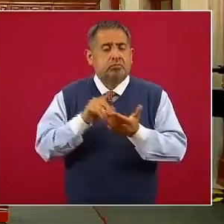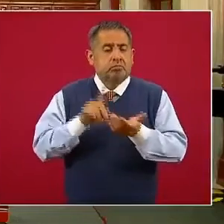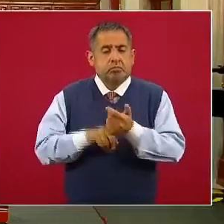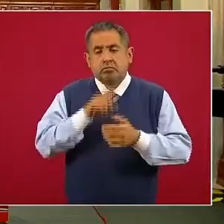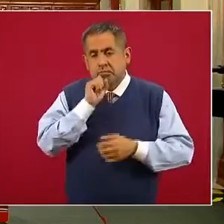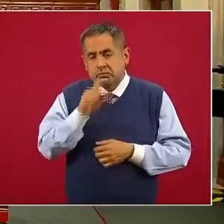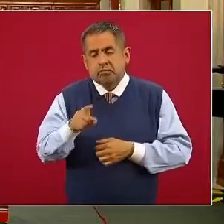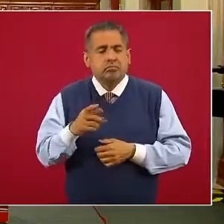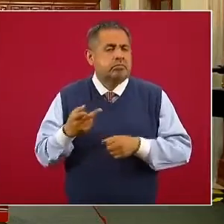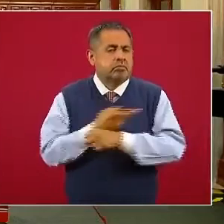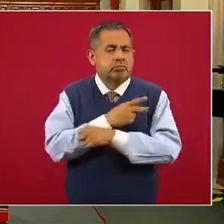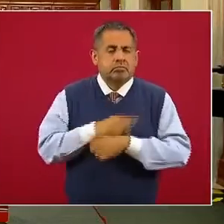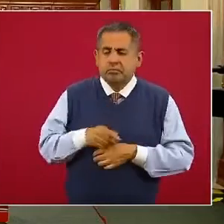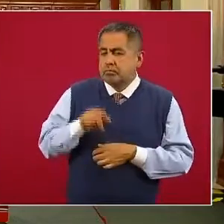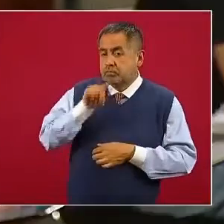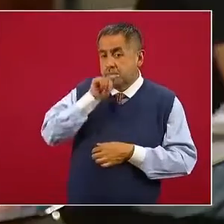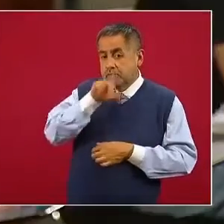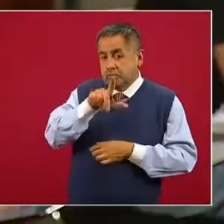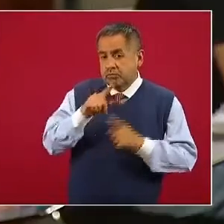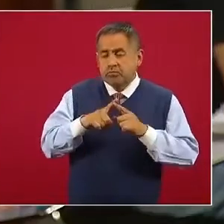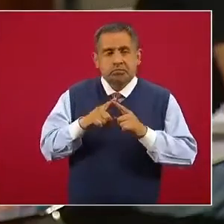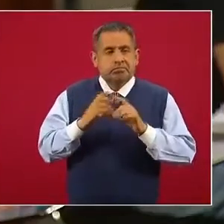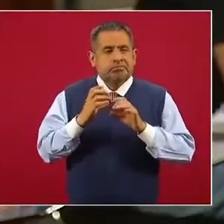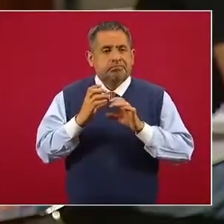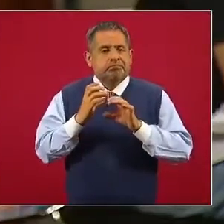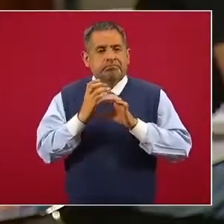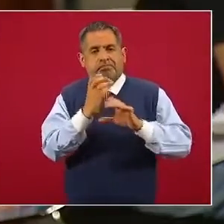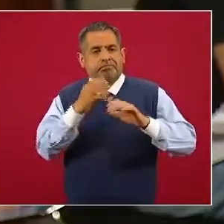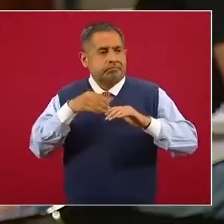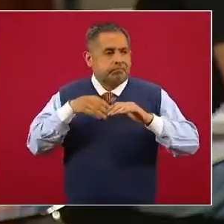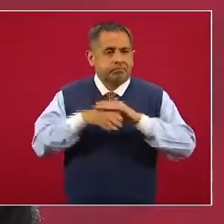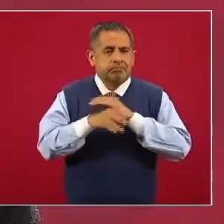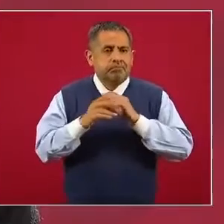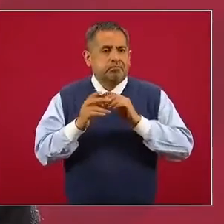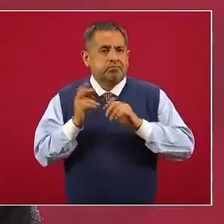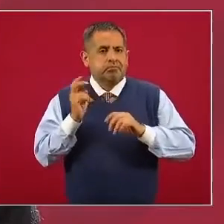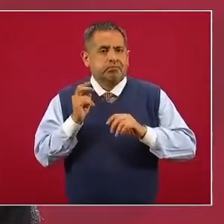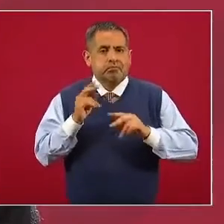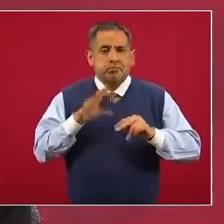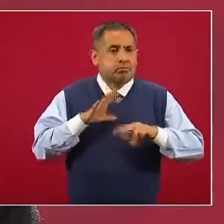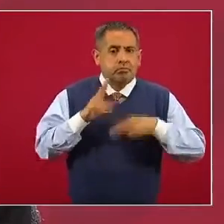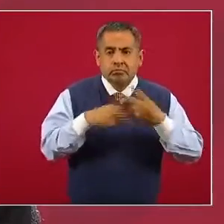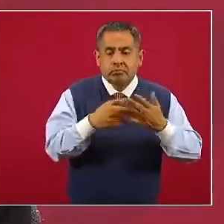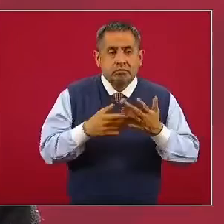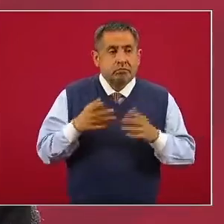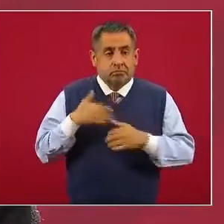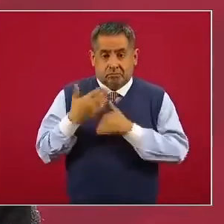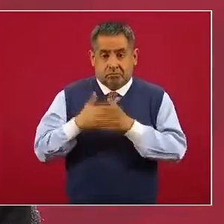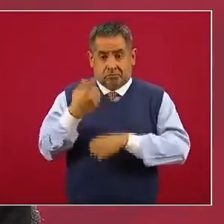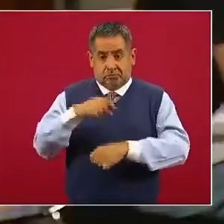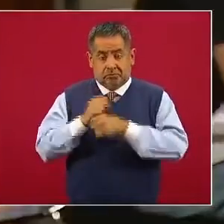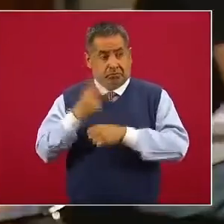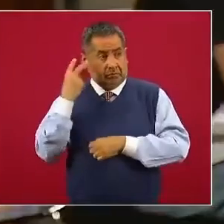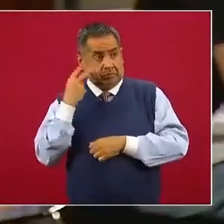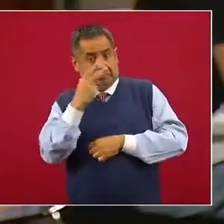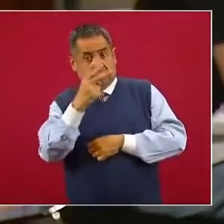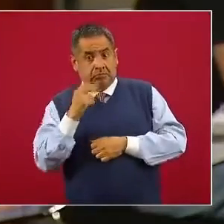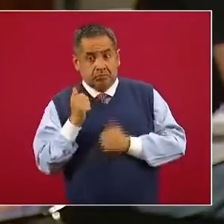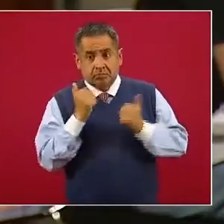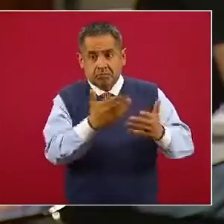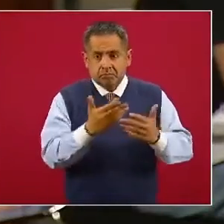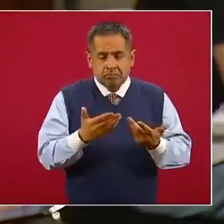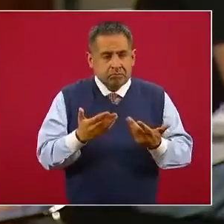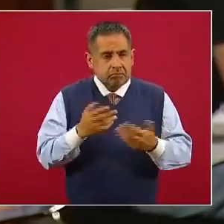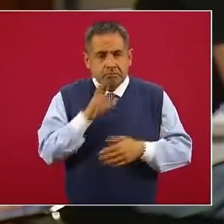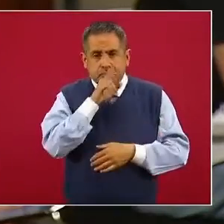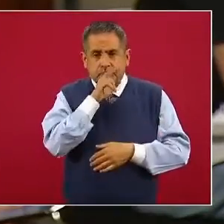Jalisco va a haber una limitante al transporte público, entonces muchos ya tendrían que viajar la próxima semana y están muy